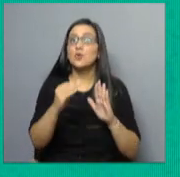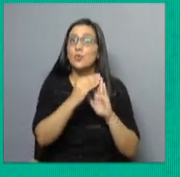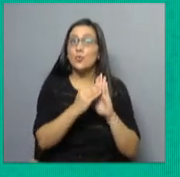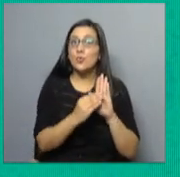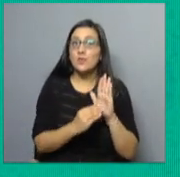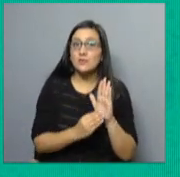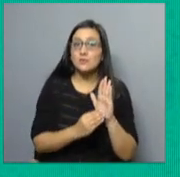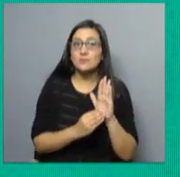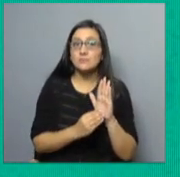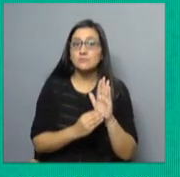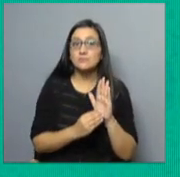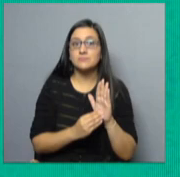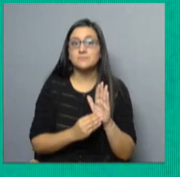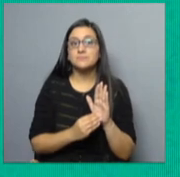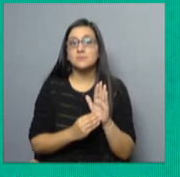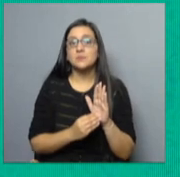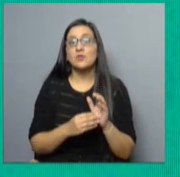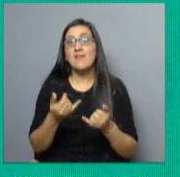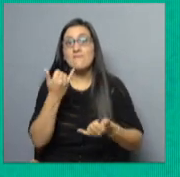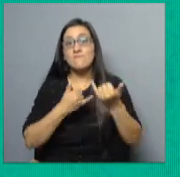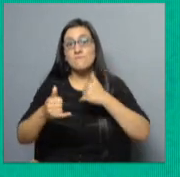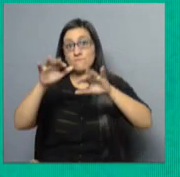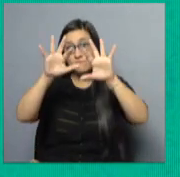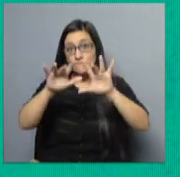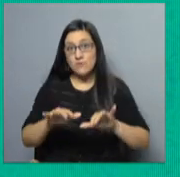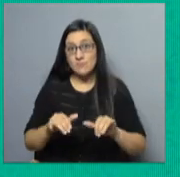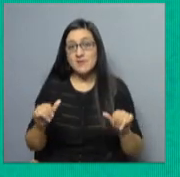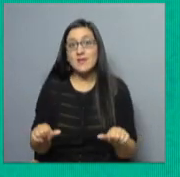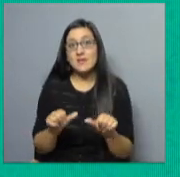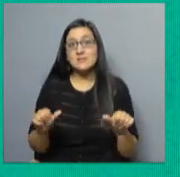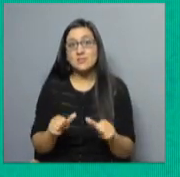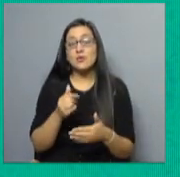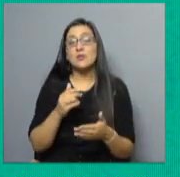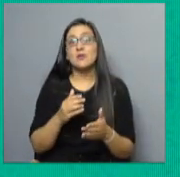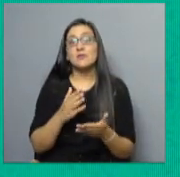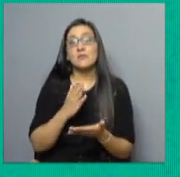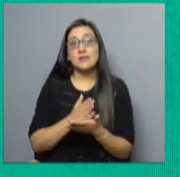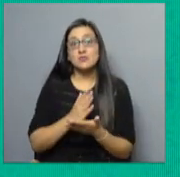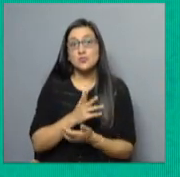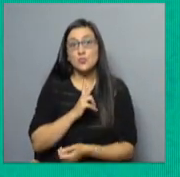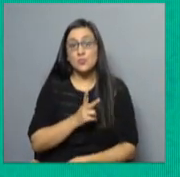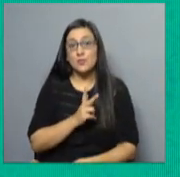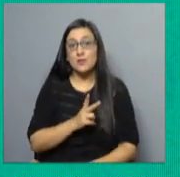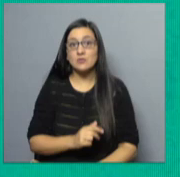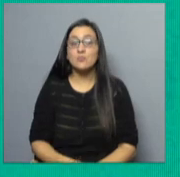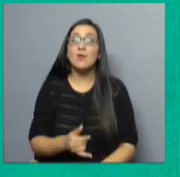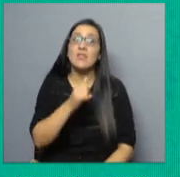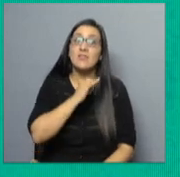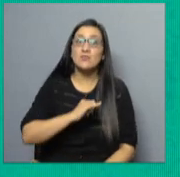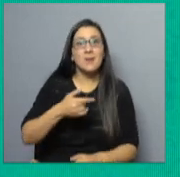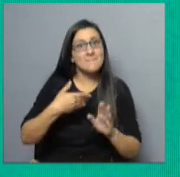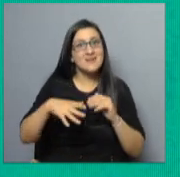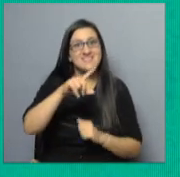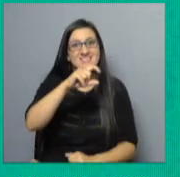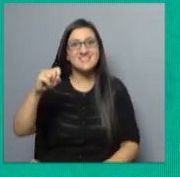en concreto que tiene que ver con el informe que hizo la institución nacional de derechos humanos respecto a estas denuncias más de 100